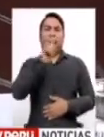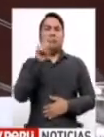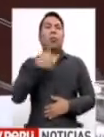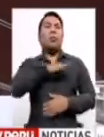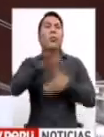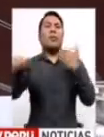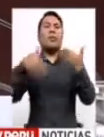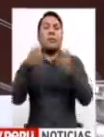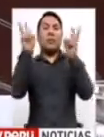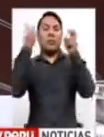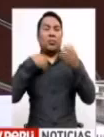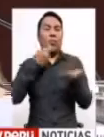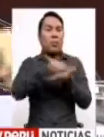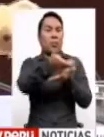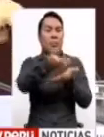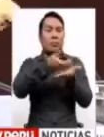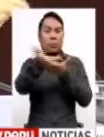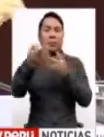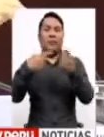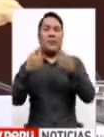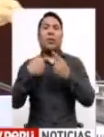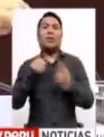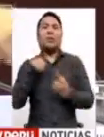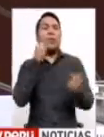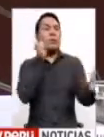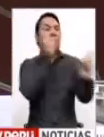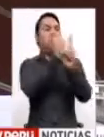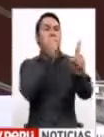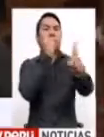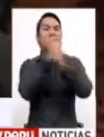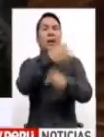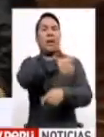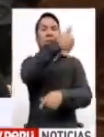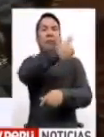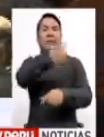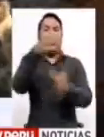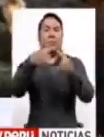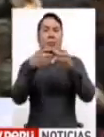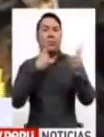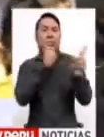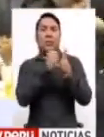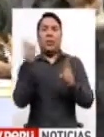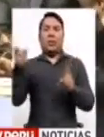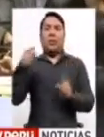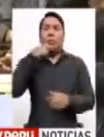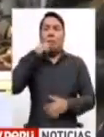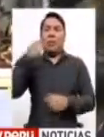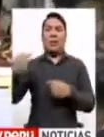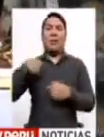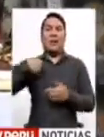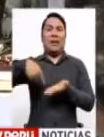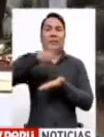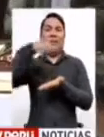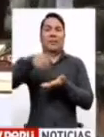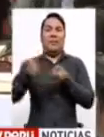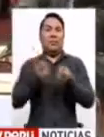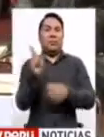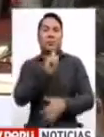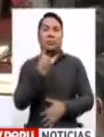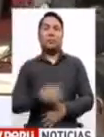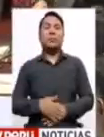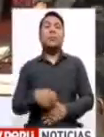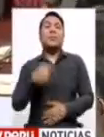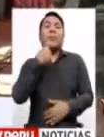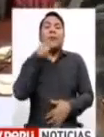sido coordinados directamente con los ex jefes del Comando Conjunto. El ex jefe del gabinete, Pedro Cateriano, declaró ante la Comisión